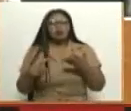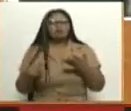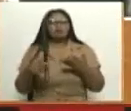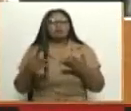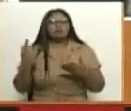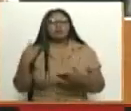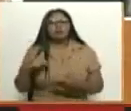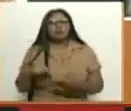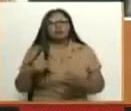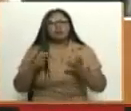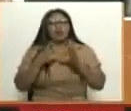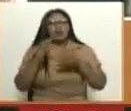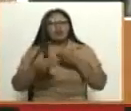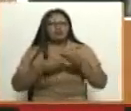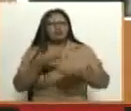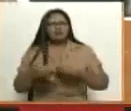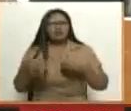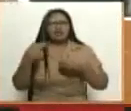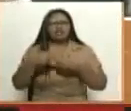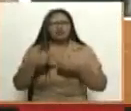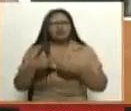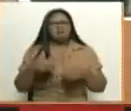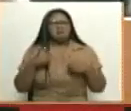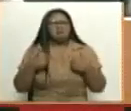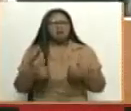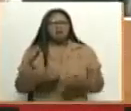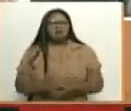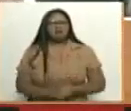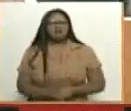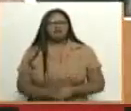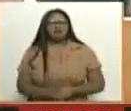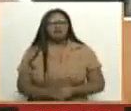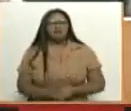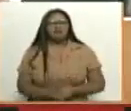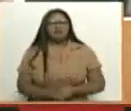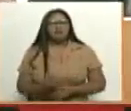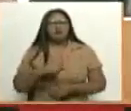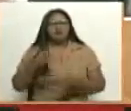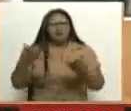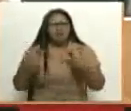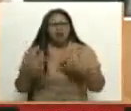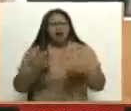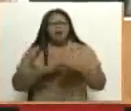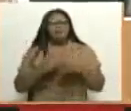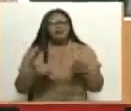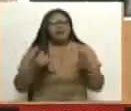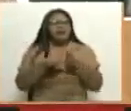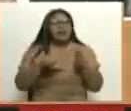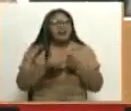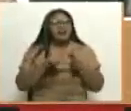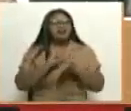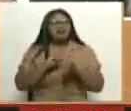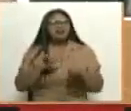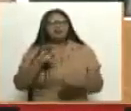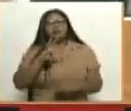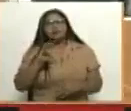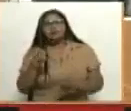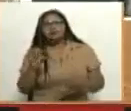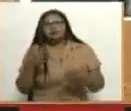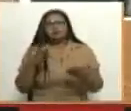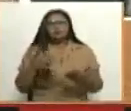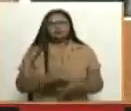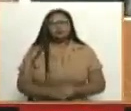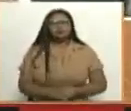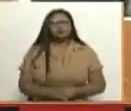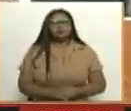para la fabricación de la gasolina, porque son otros además del petróleo, Irán fue el que nos trajo, porque Irán ya después de 40... Ellos le confiscaron un barco en una oportunidad.